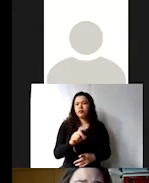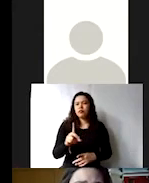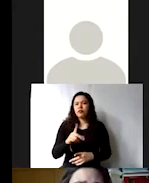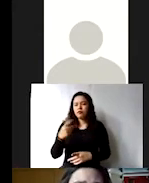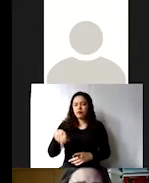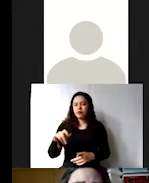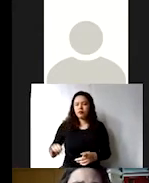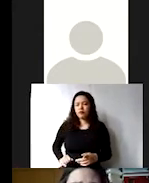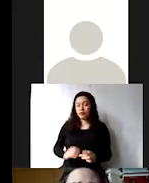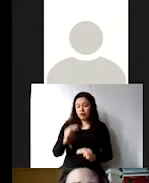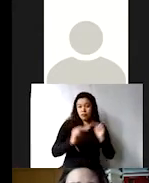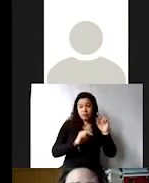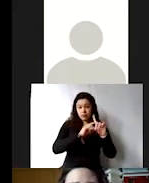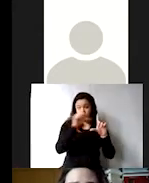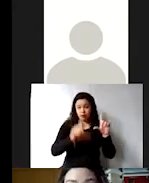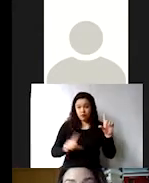a nivel